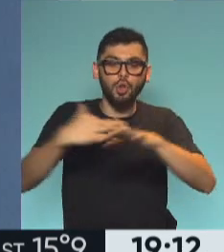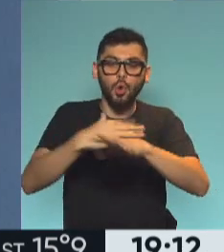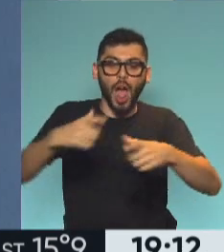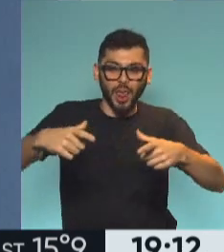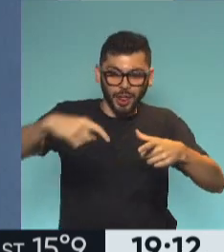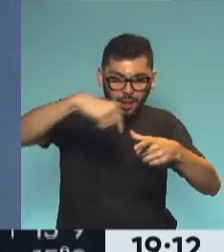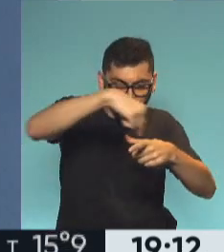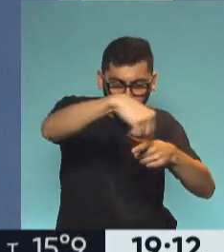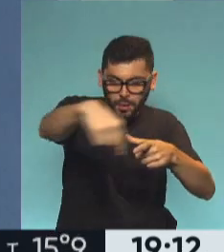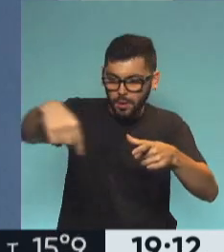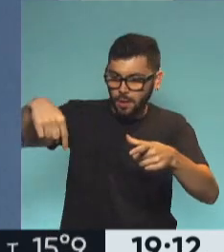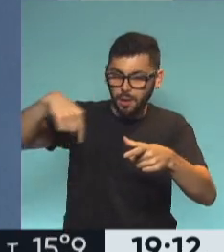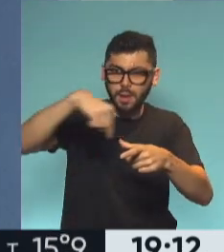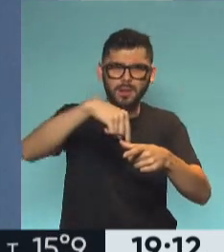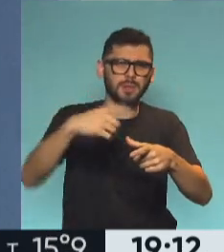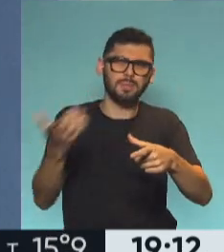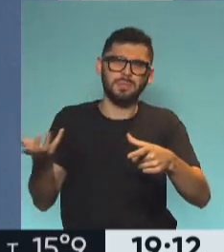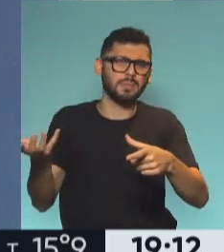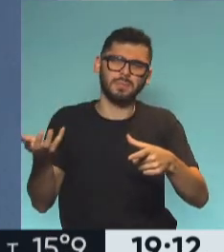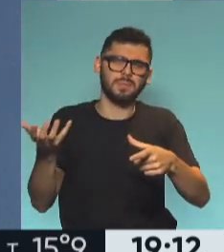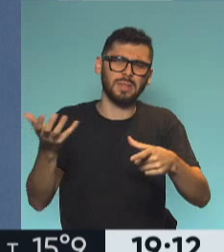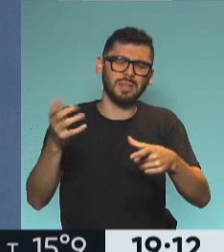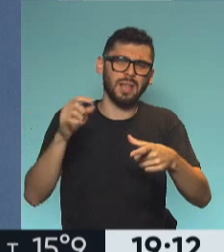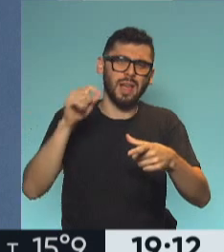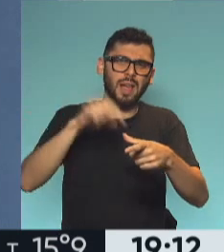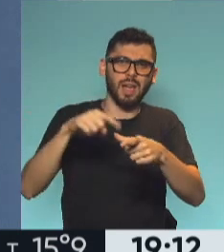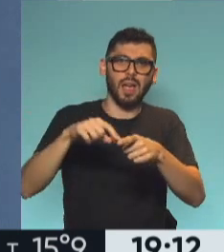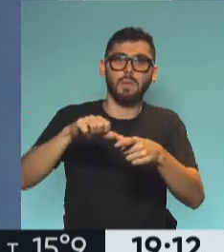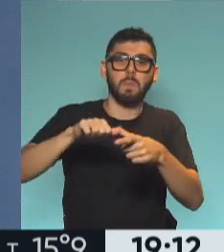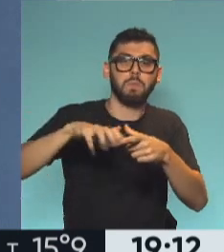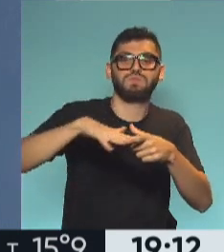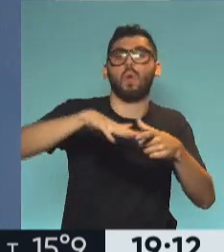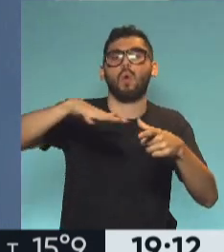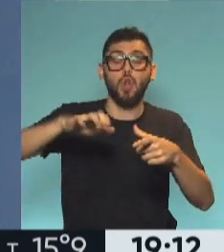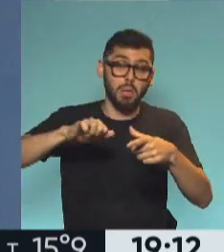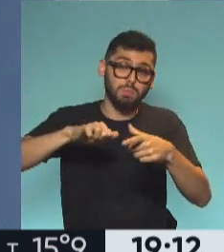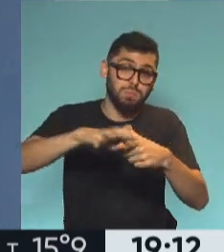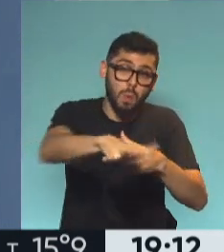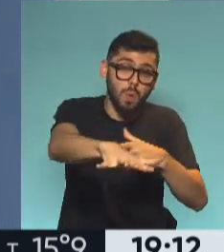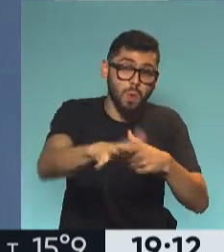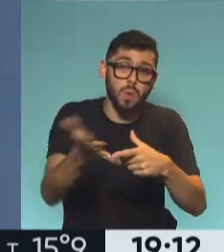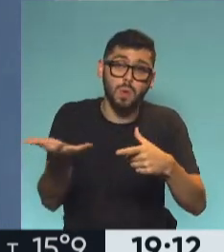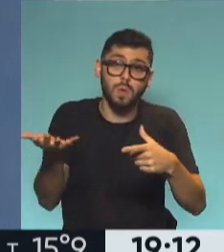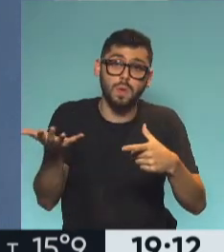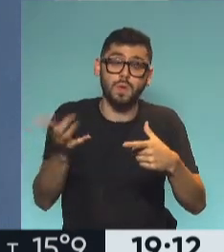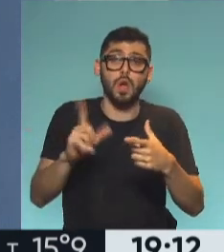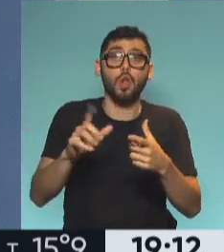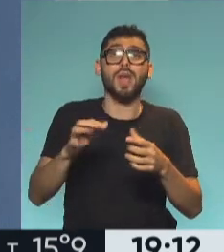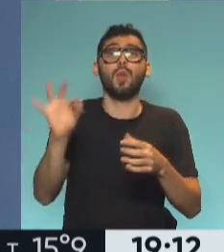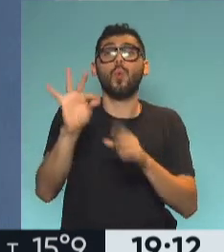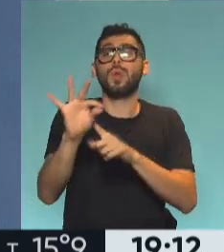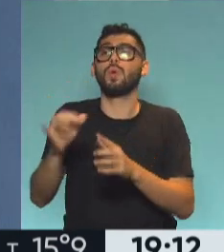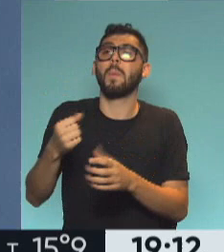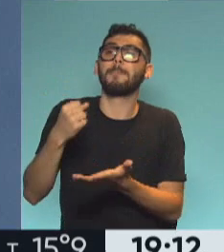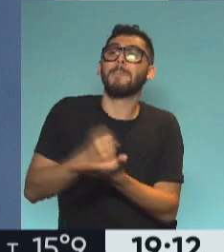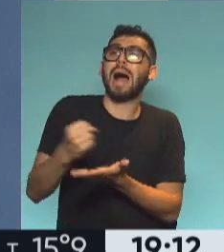ficticio que se ha puesto entre ciudades, entre países, lo que va a limitar la expansión de este virus. Este virus no tiene pasaporte argentino, ni tiene pasaporte brasileño,